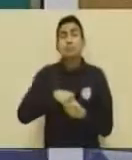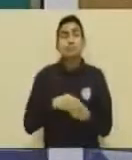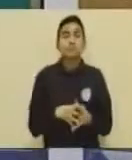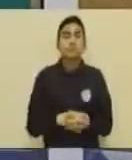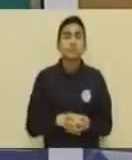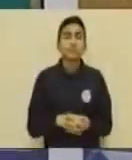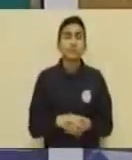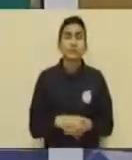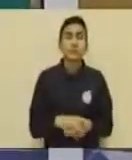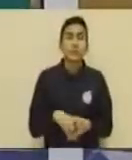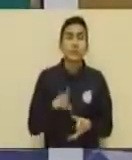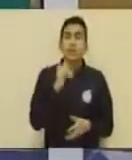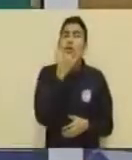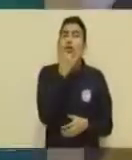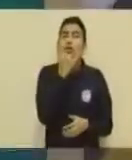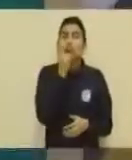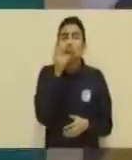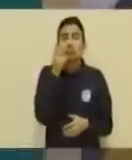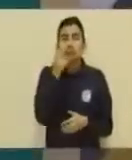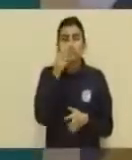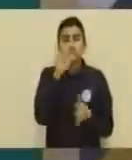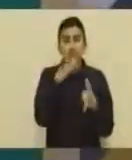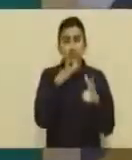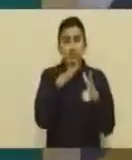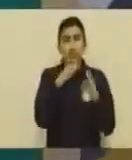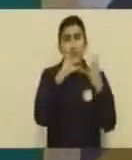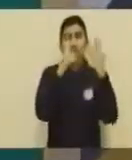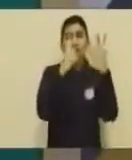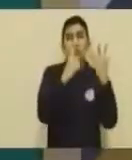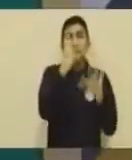su error porcentual fue de